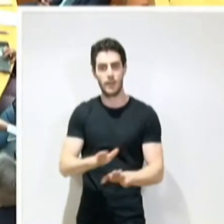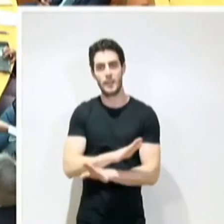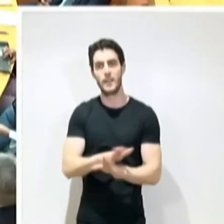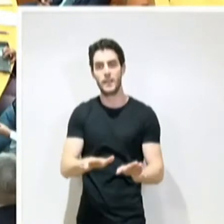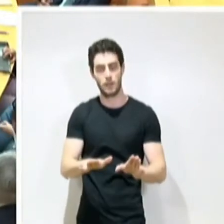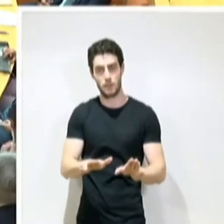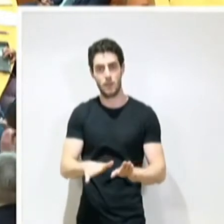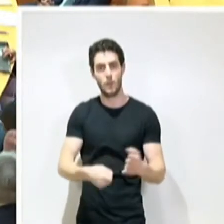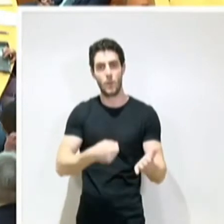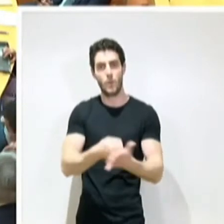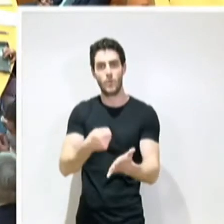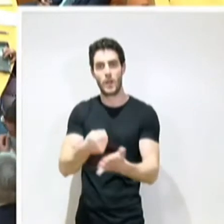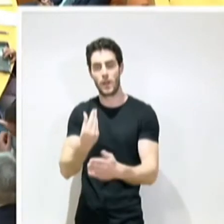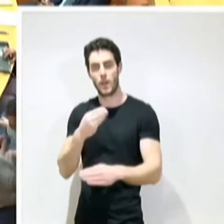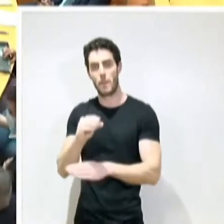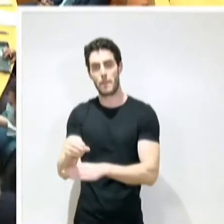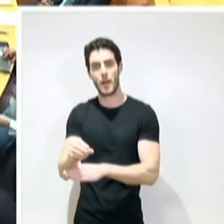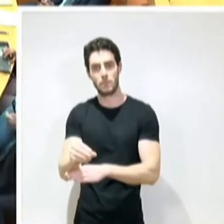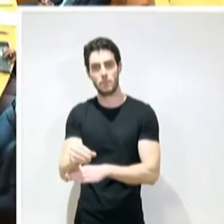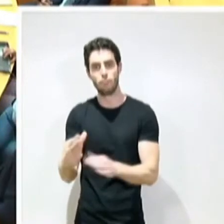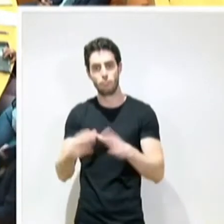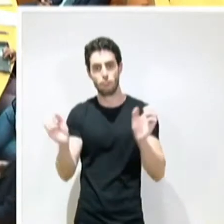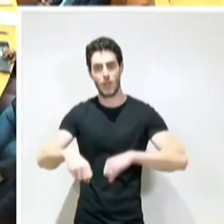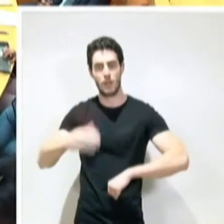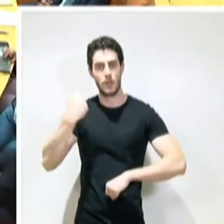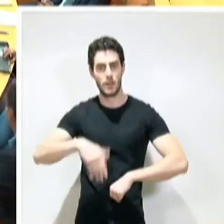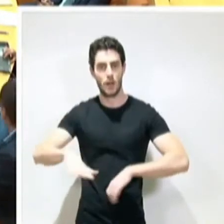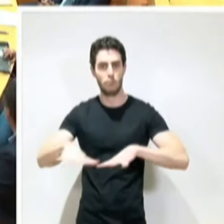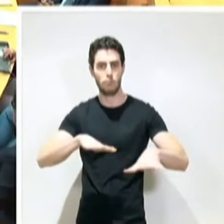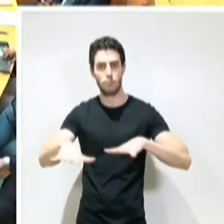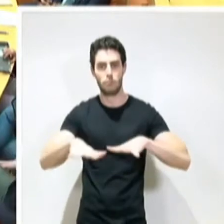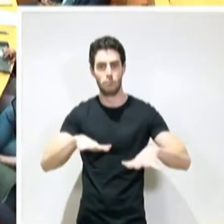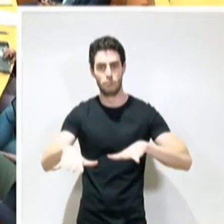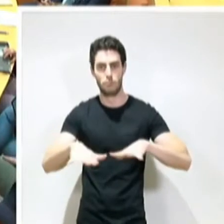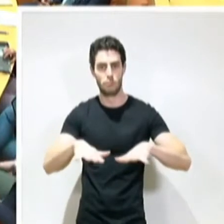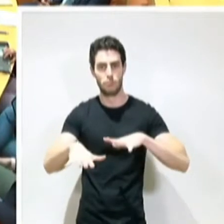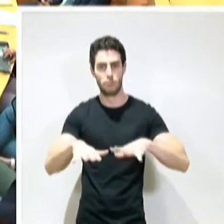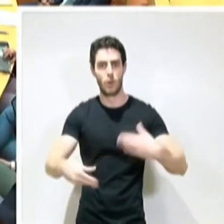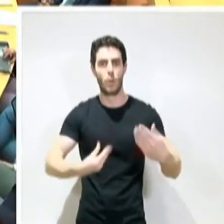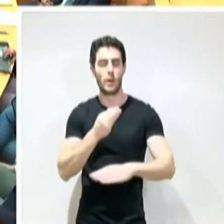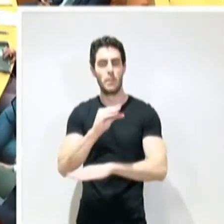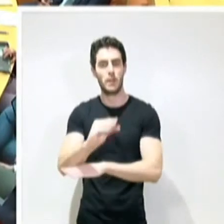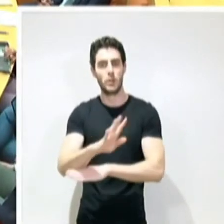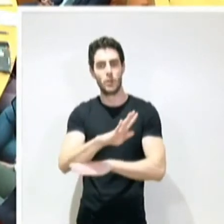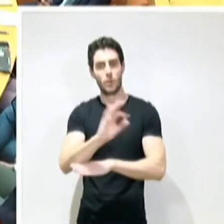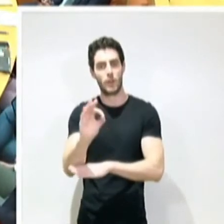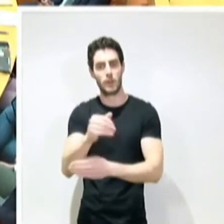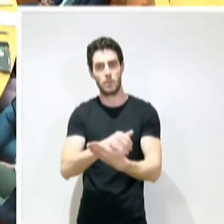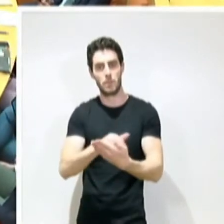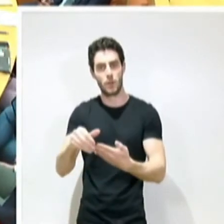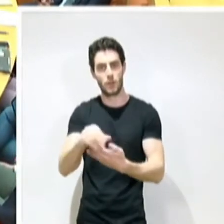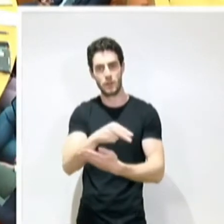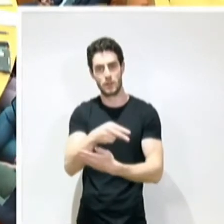la financiación que posibilitará su puesta en funcionamiento con una inversión de 40 millones